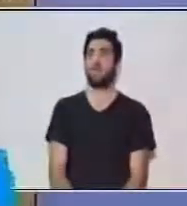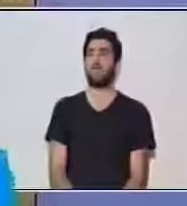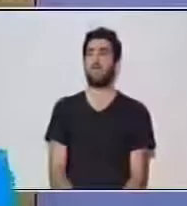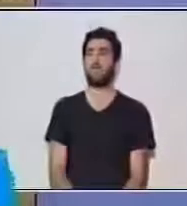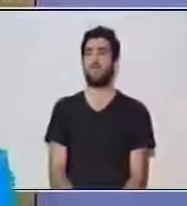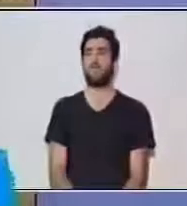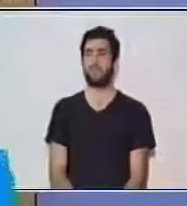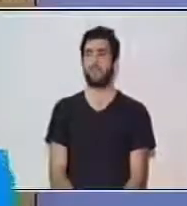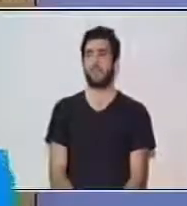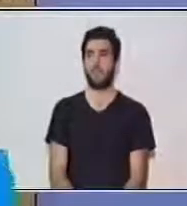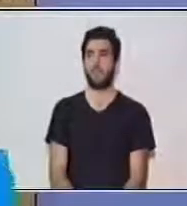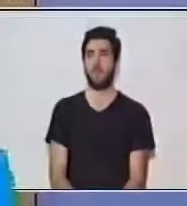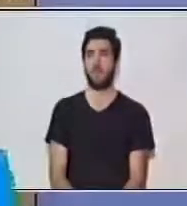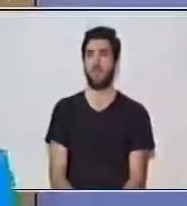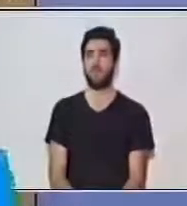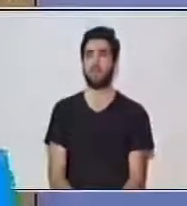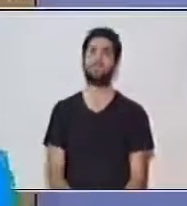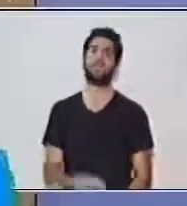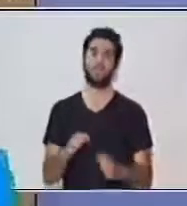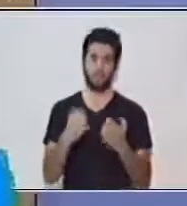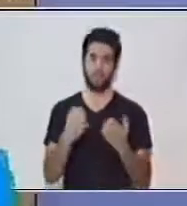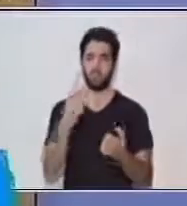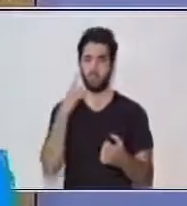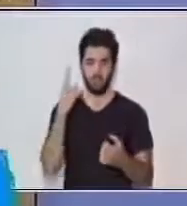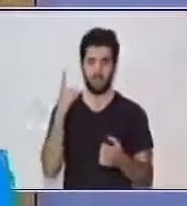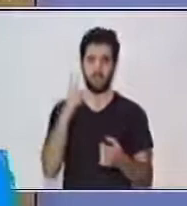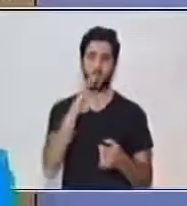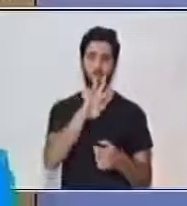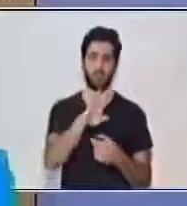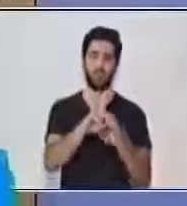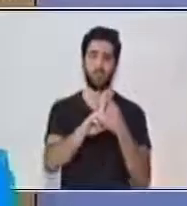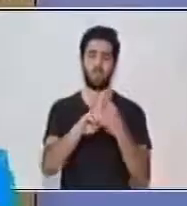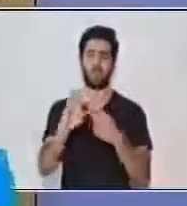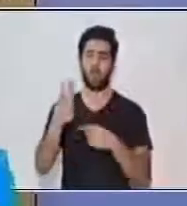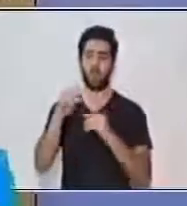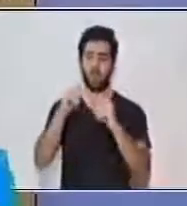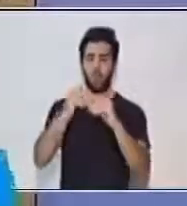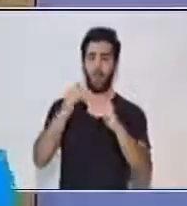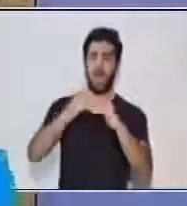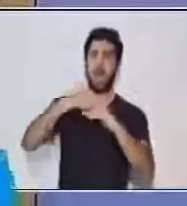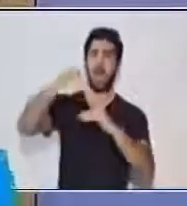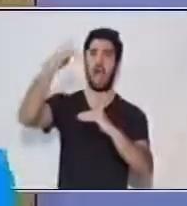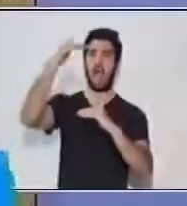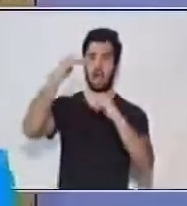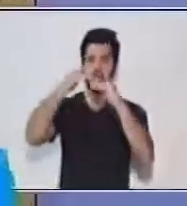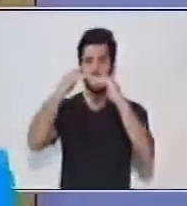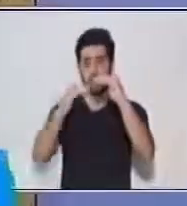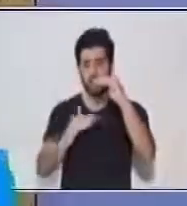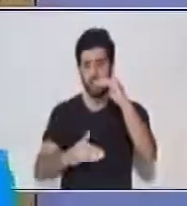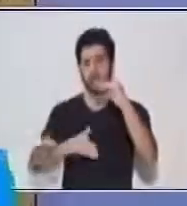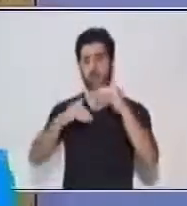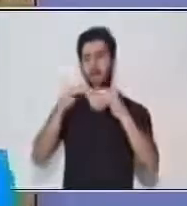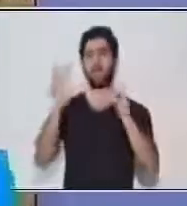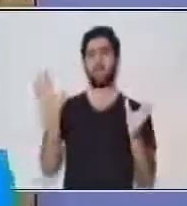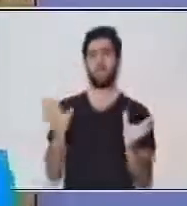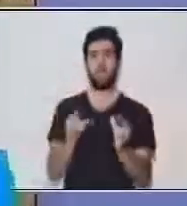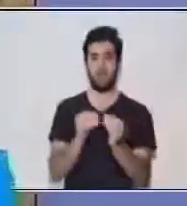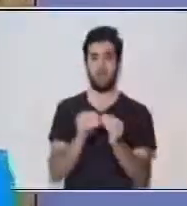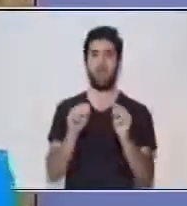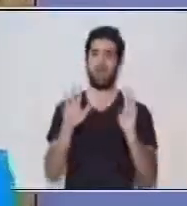Entonces, sumamos los 4 centímetros hacia arriba y los 4 centímetros hacia abajo. En total vamos a tener una amplitud de